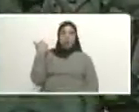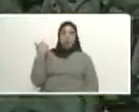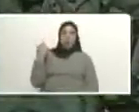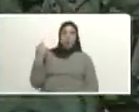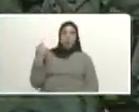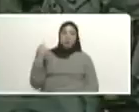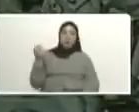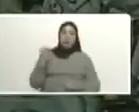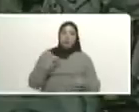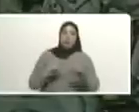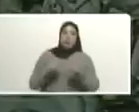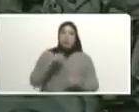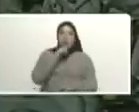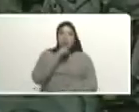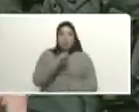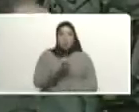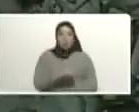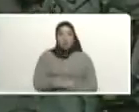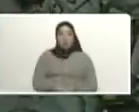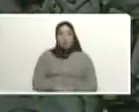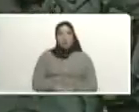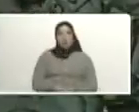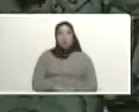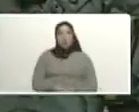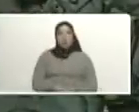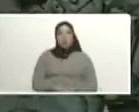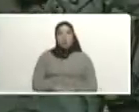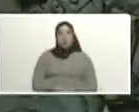pretendieron asesinarnos.